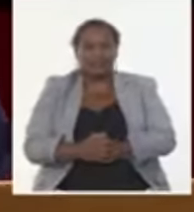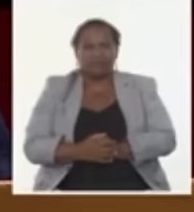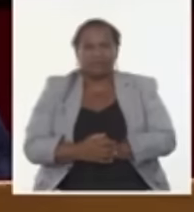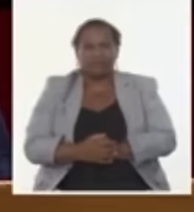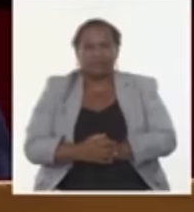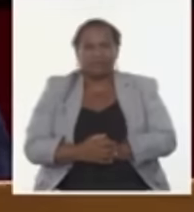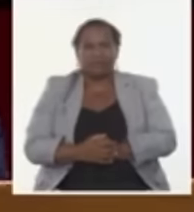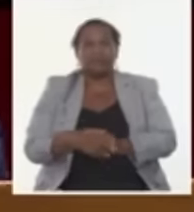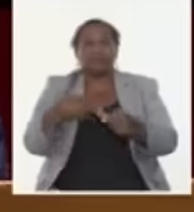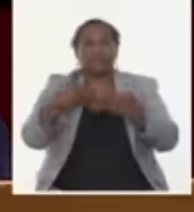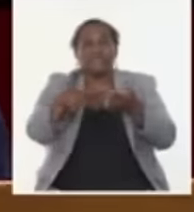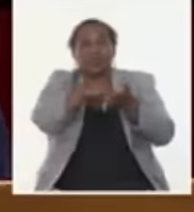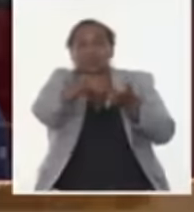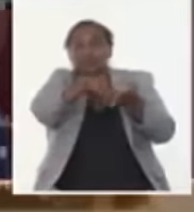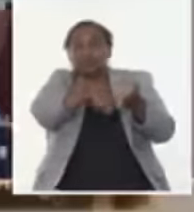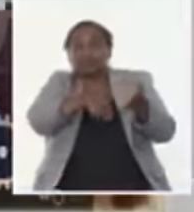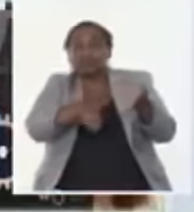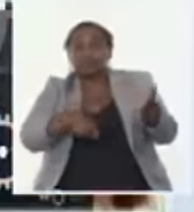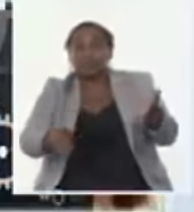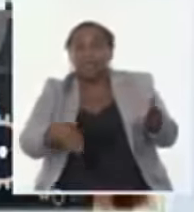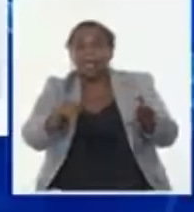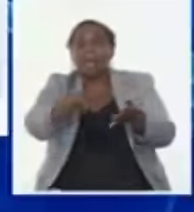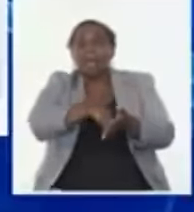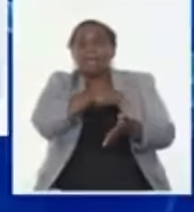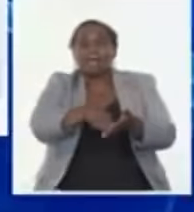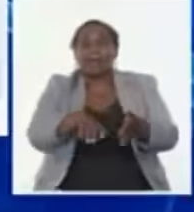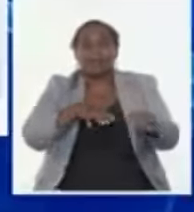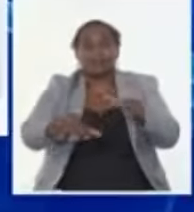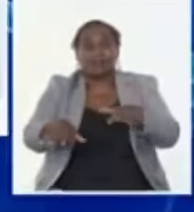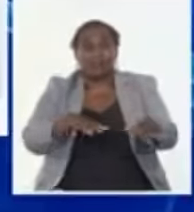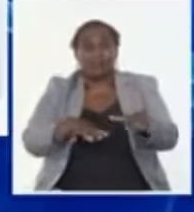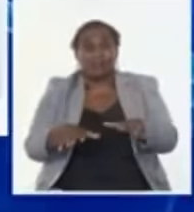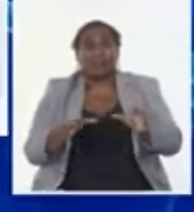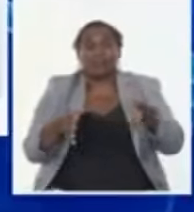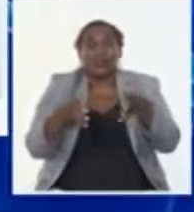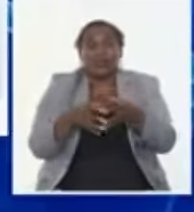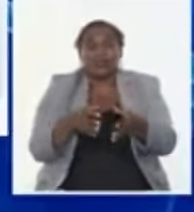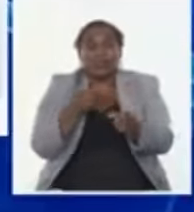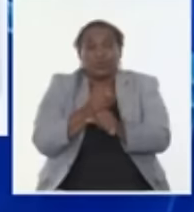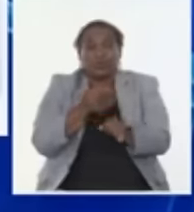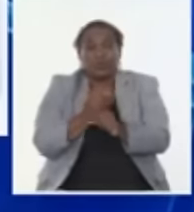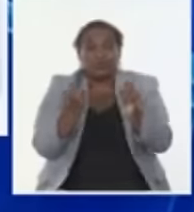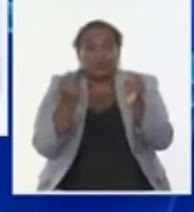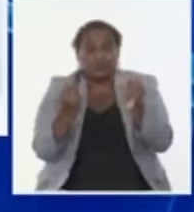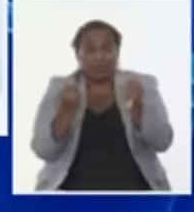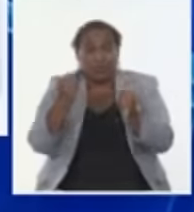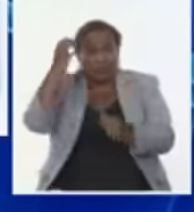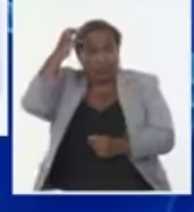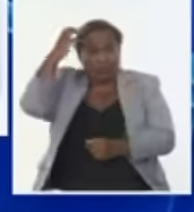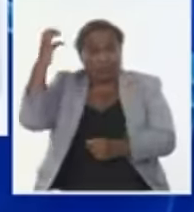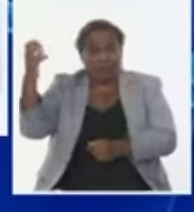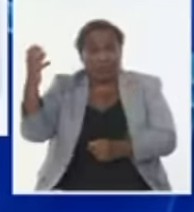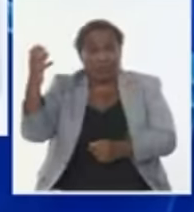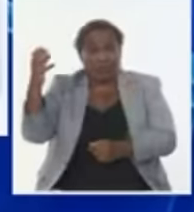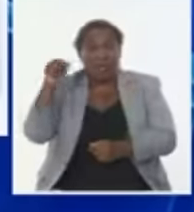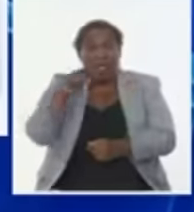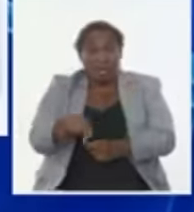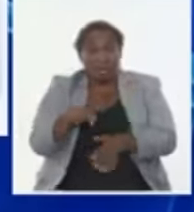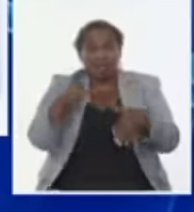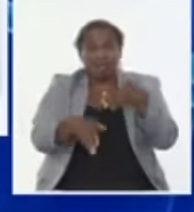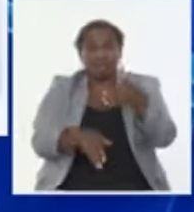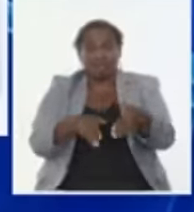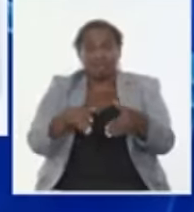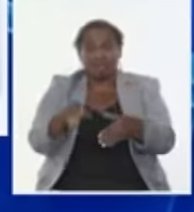Se elaboró el plan de acciones por el Grupo de Trabajo Económico del Gobierno con la participación de